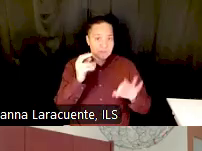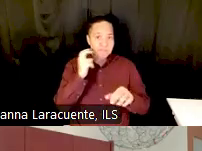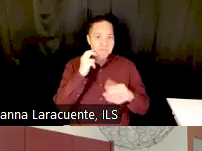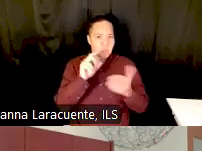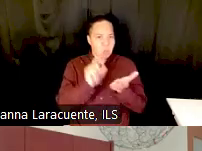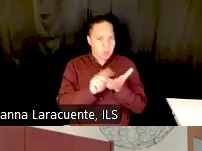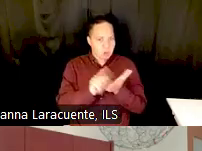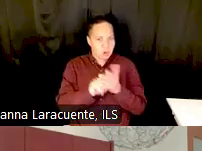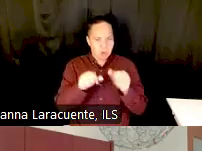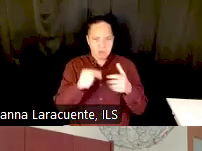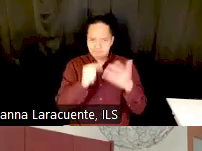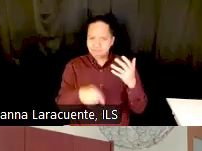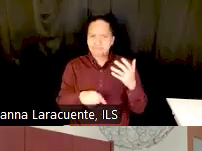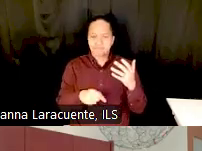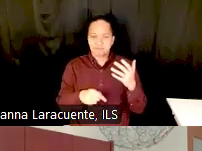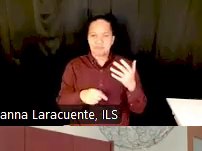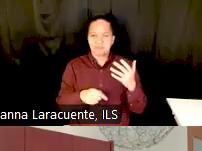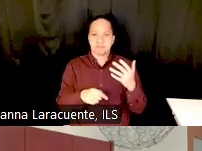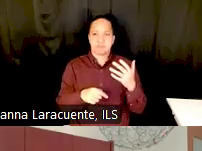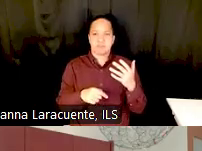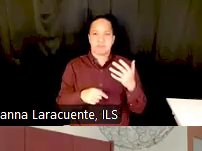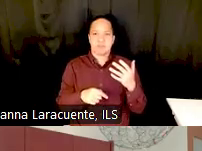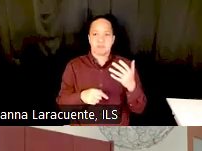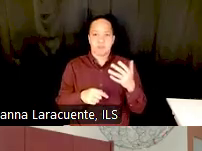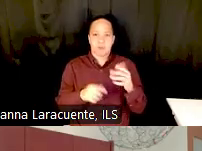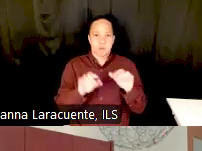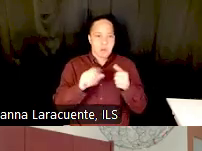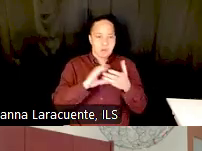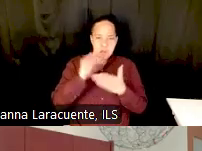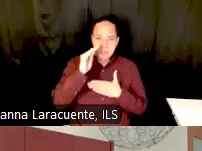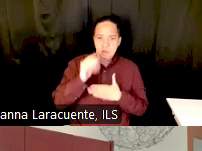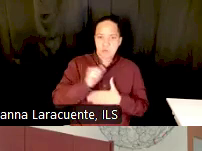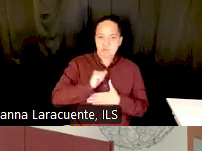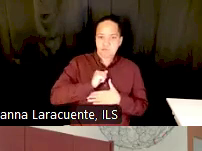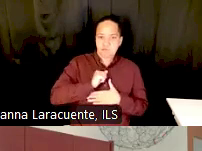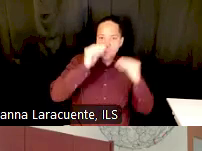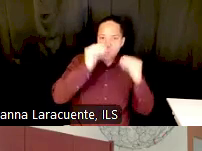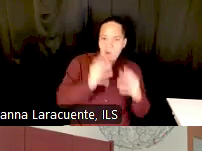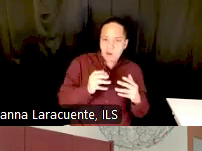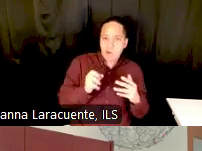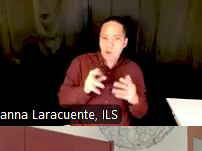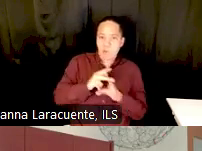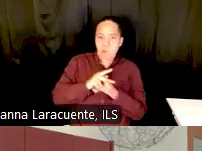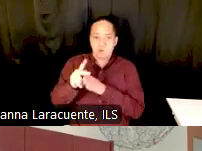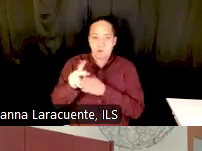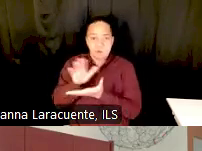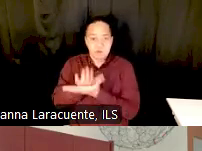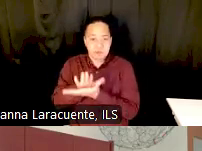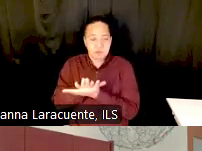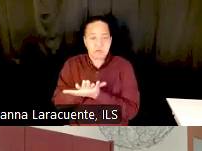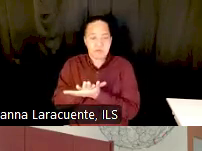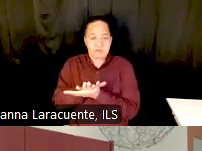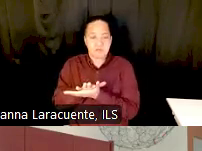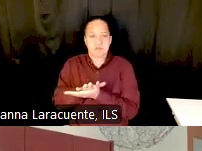imprimir, etcétera, para poder tanto aprender uno como maestro o como profesional de la escuela, así